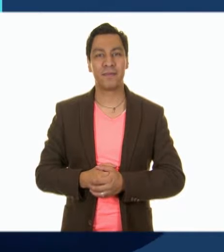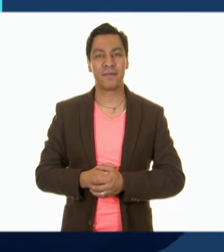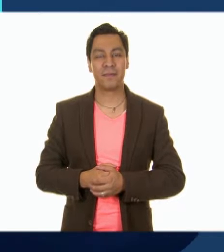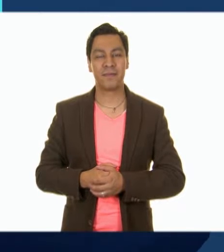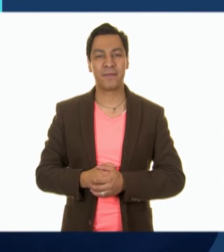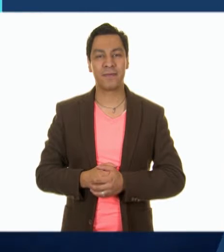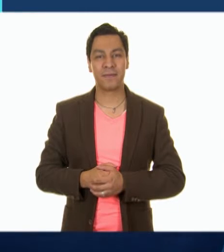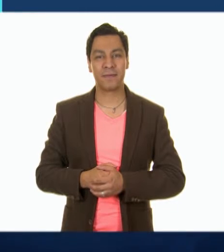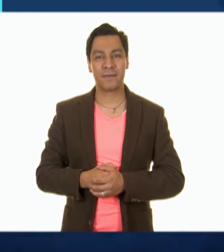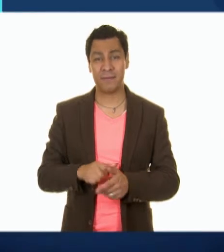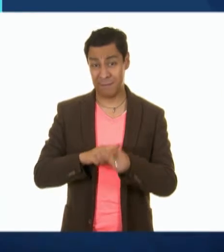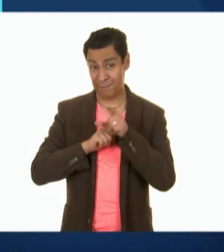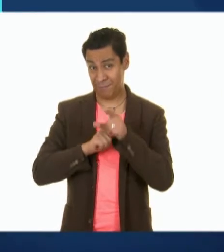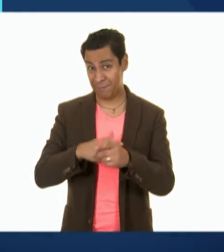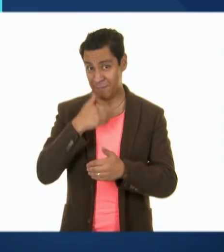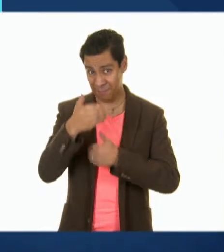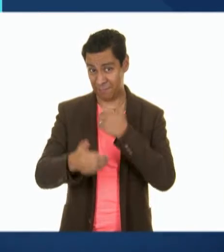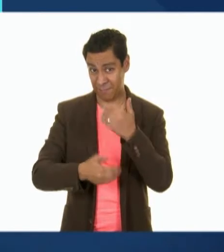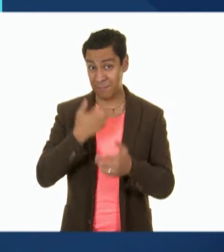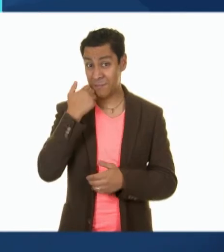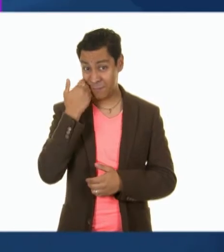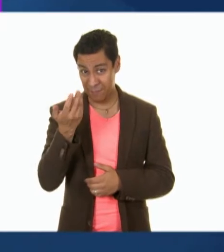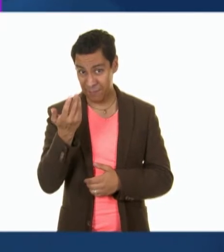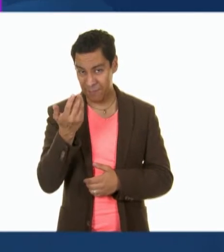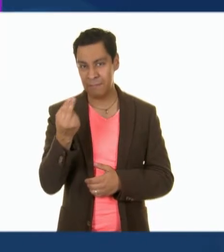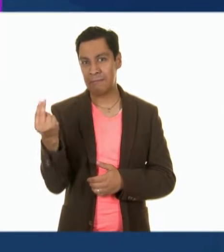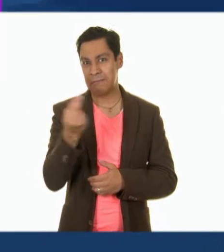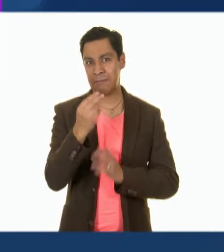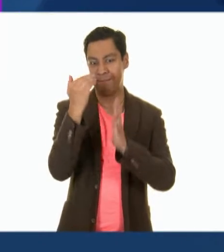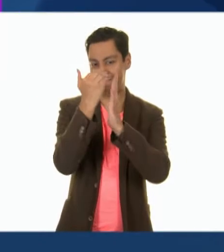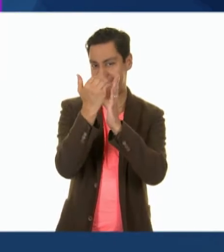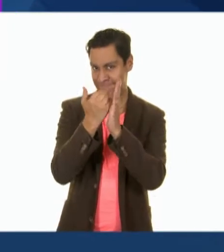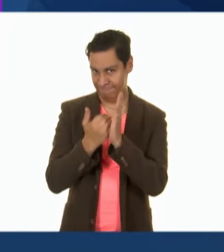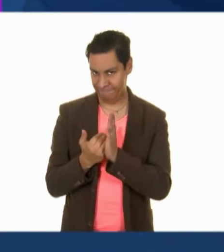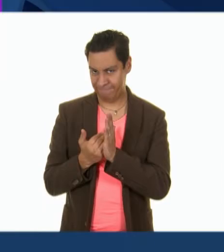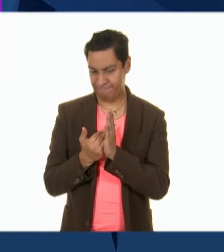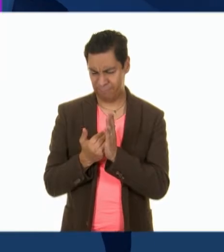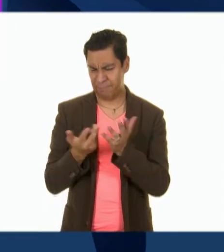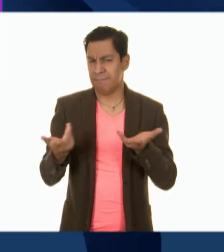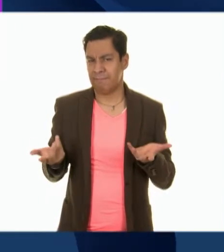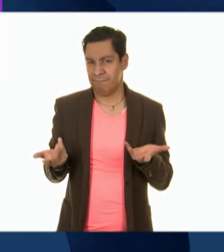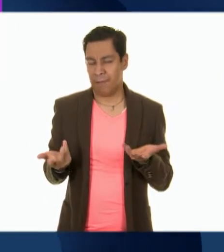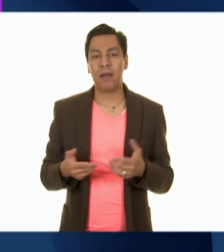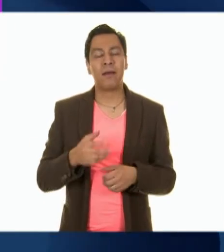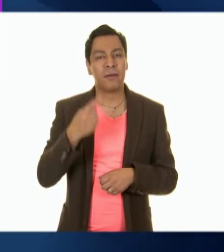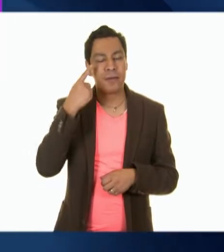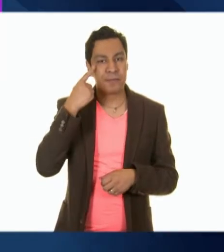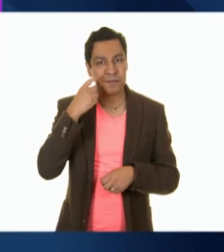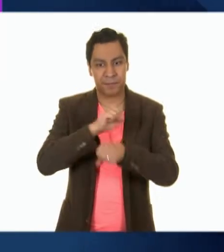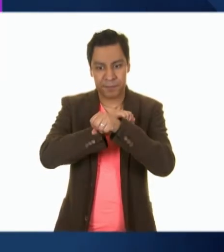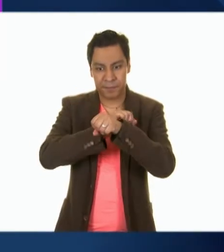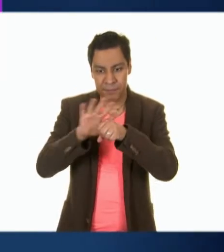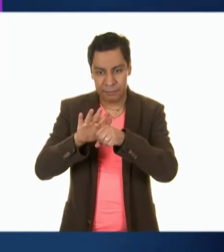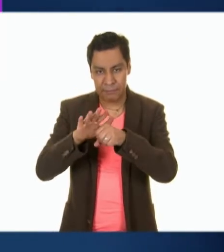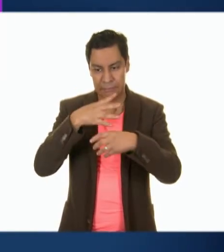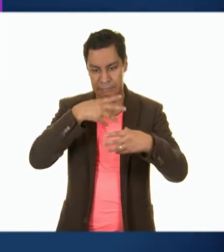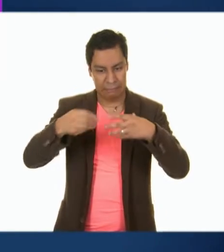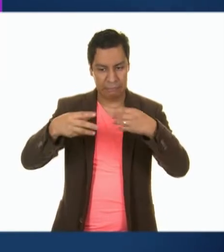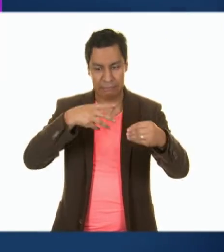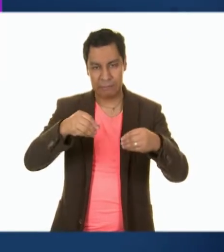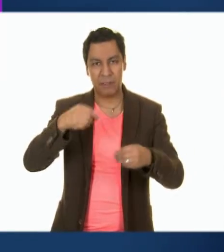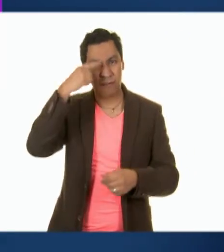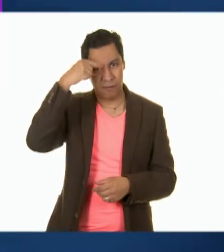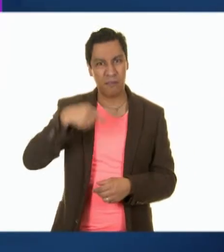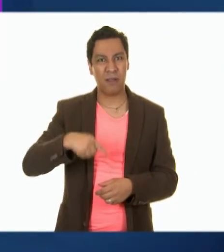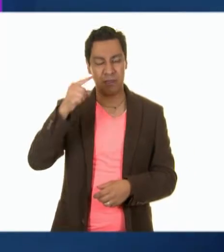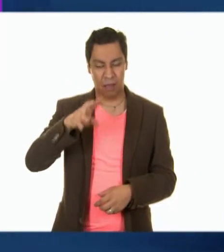Buenas prácticas para seguir adelante. Como todos sabemos, la COVID-19 es una enfermedad que se contagia muy fácilmente entre las